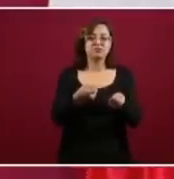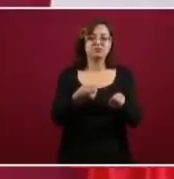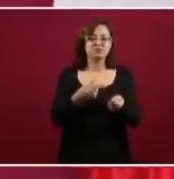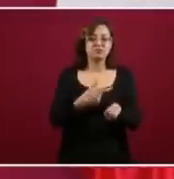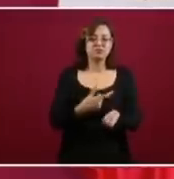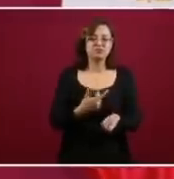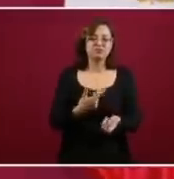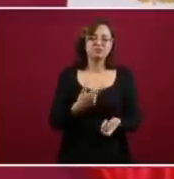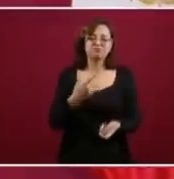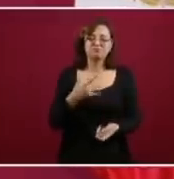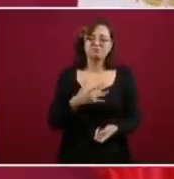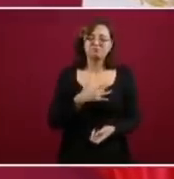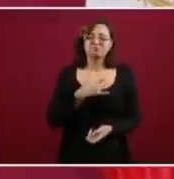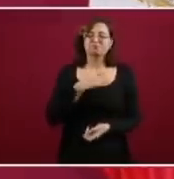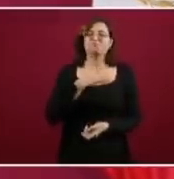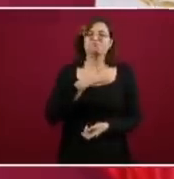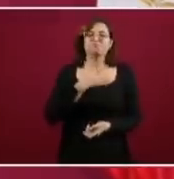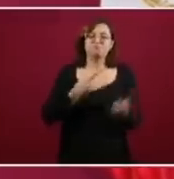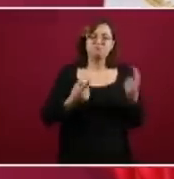sensibilidad